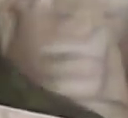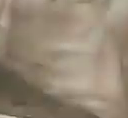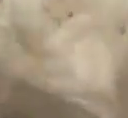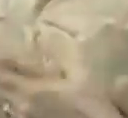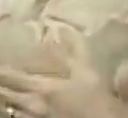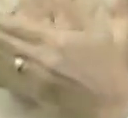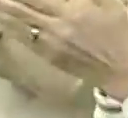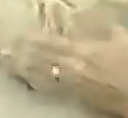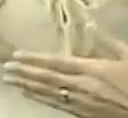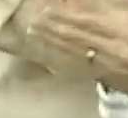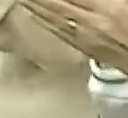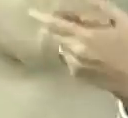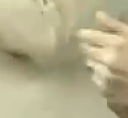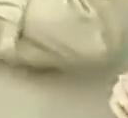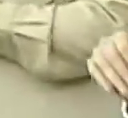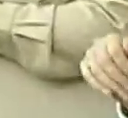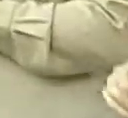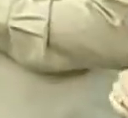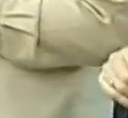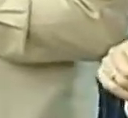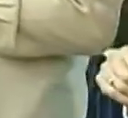de jóvenes brillando como el sol.